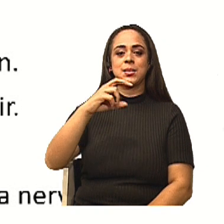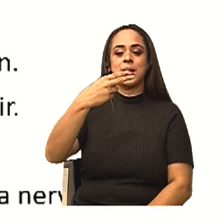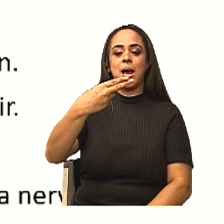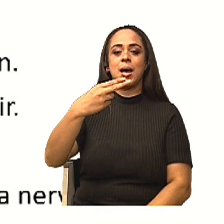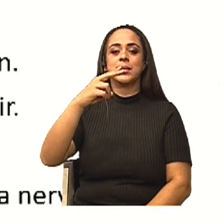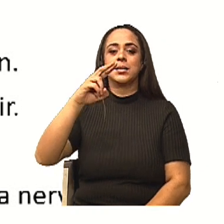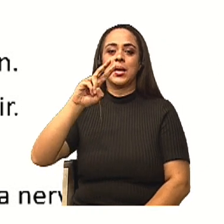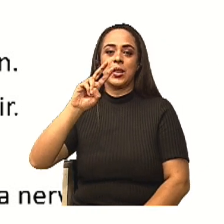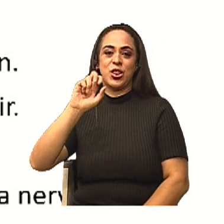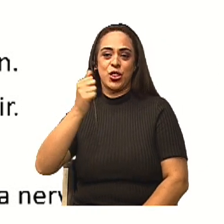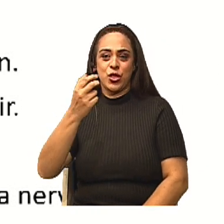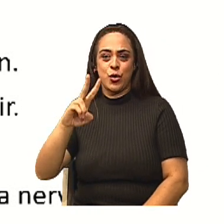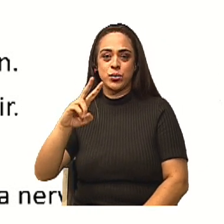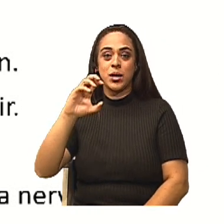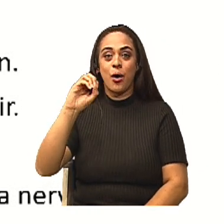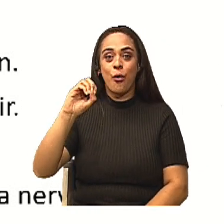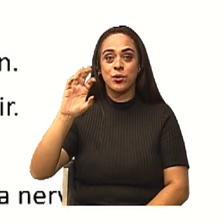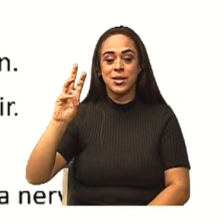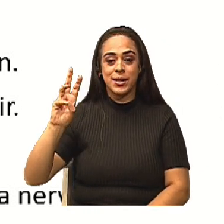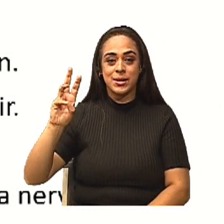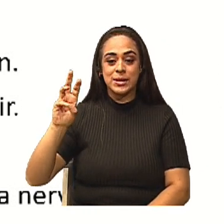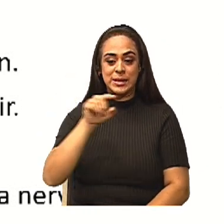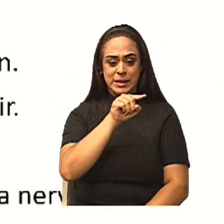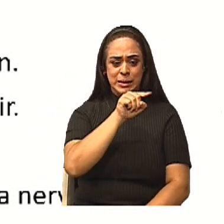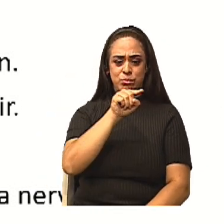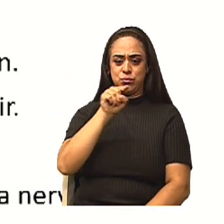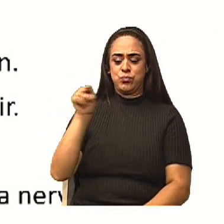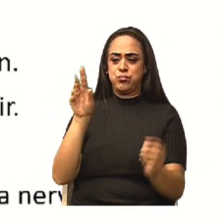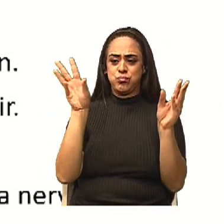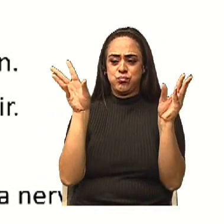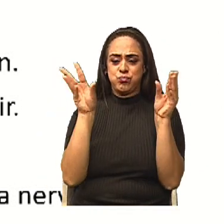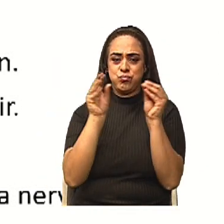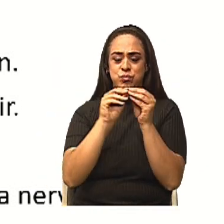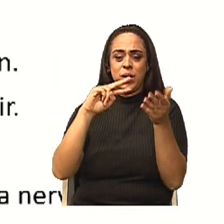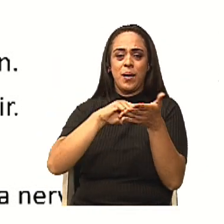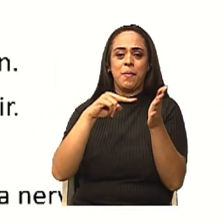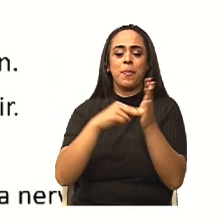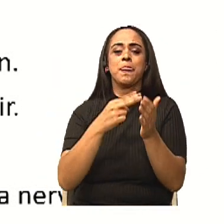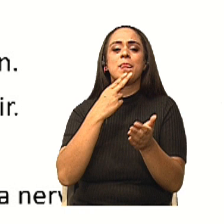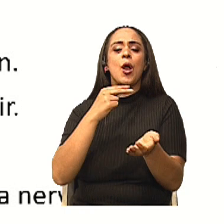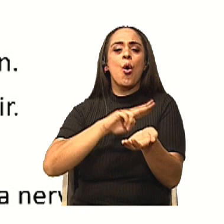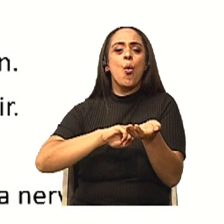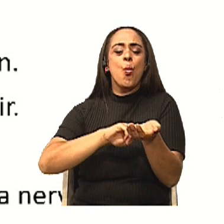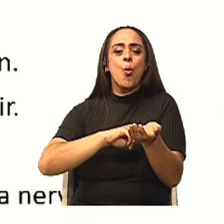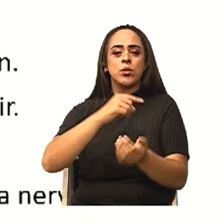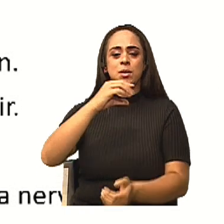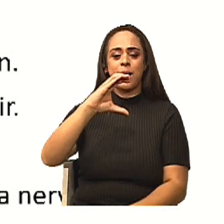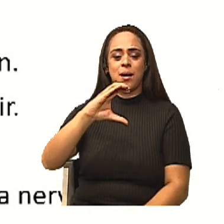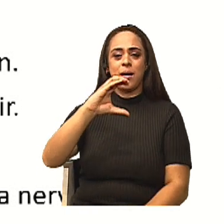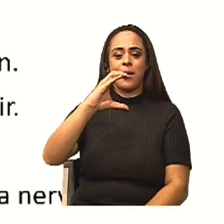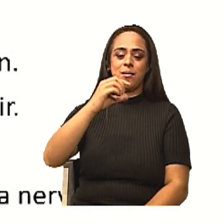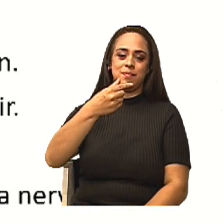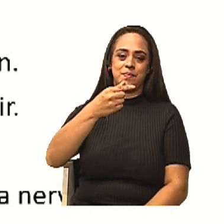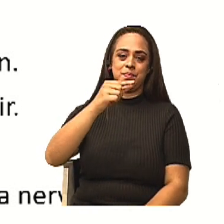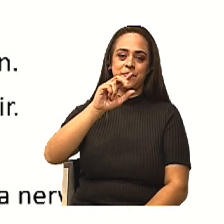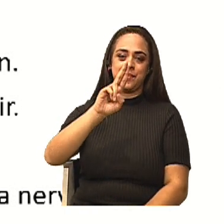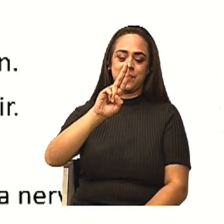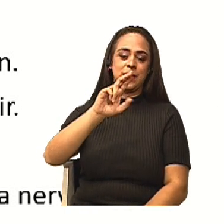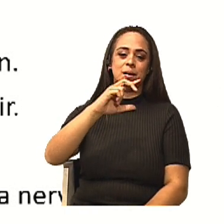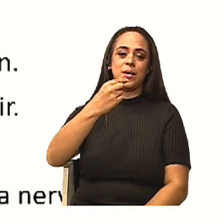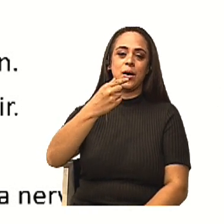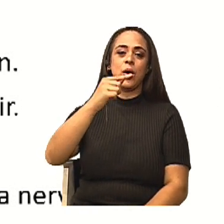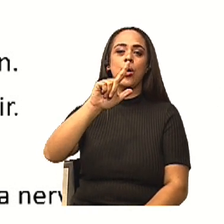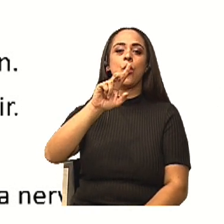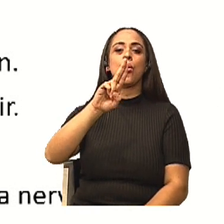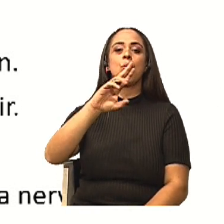C6H12O6. La glucosa podríamos decir que es la molécula de la vida. ¿Por qué? Porque la glucosa se produce por medio de